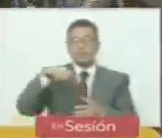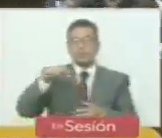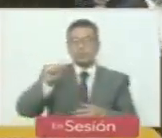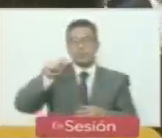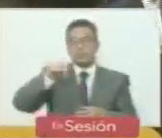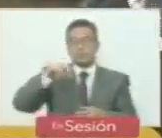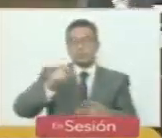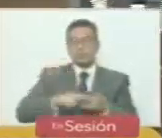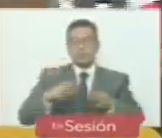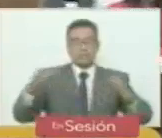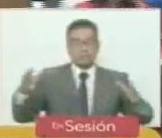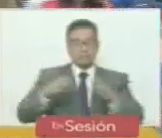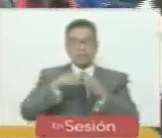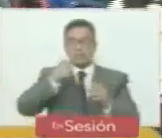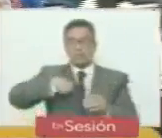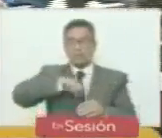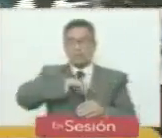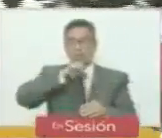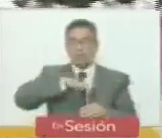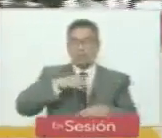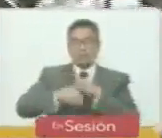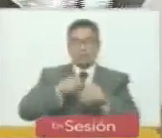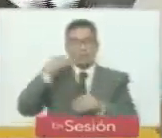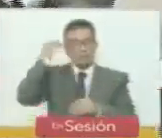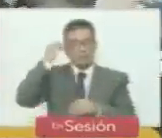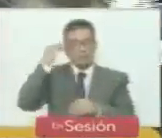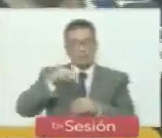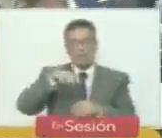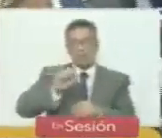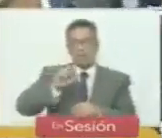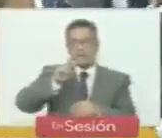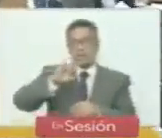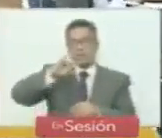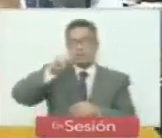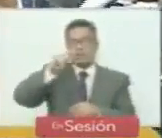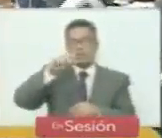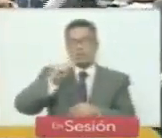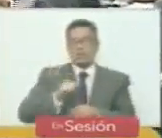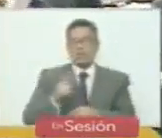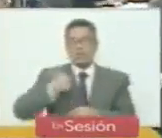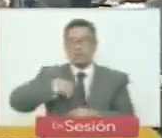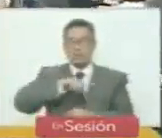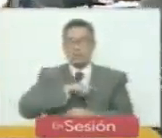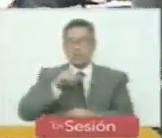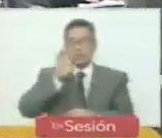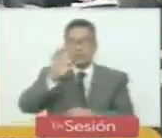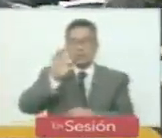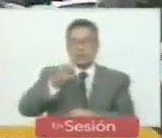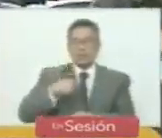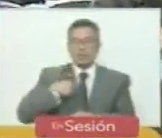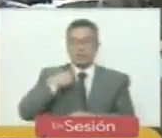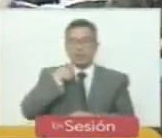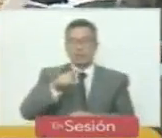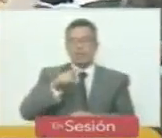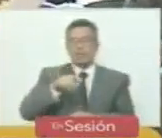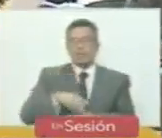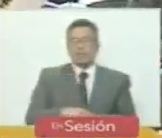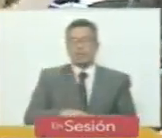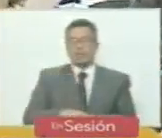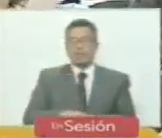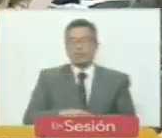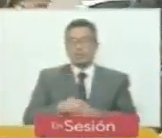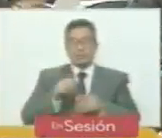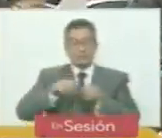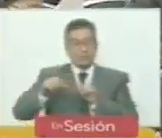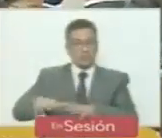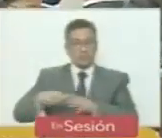historia. Y cierro con este pensamiento de Evita Perón. Nuestra patria, dice Evita Perón, dejará de